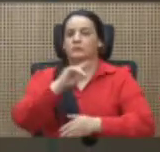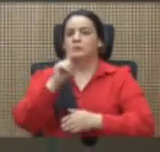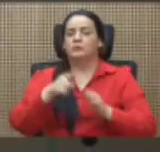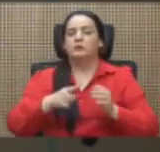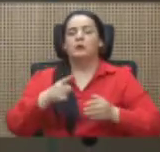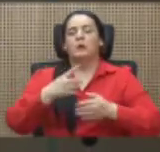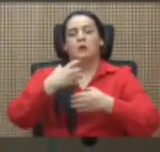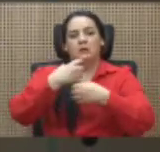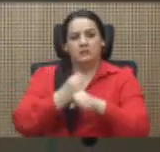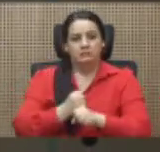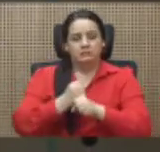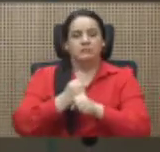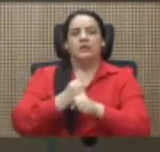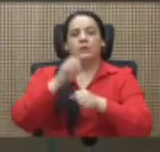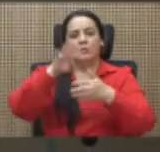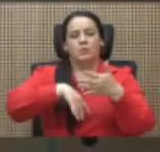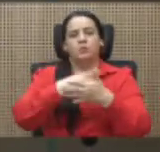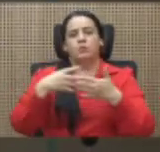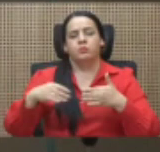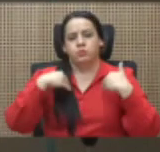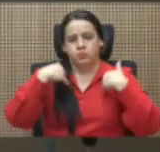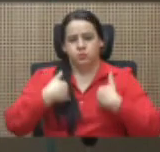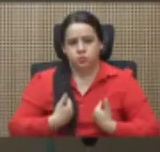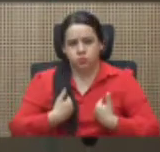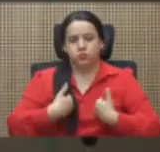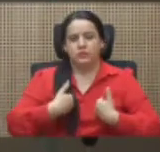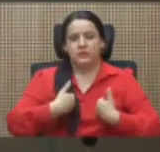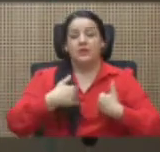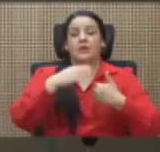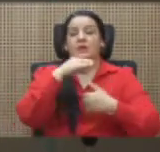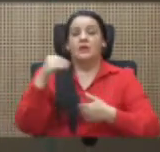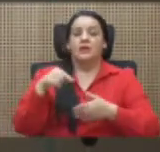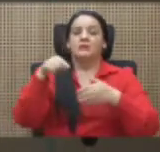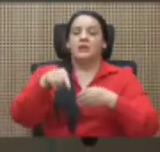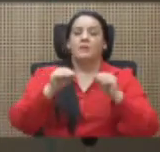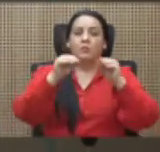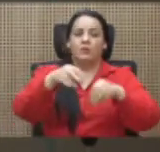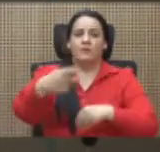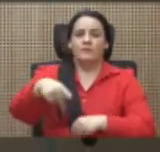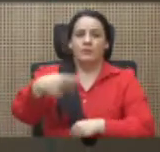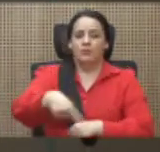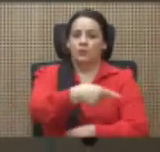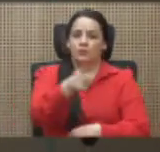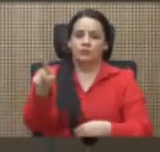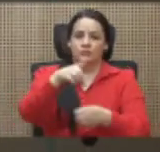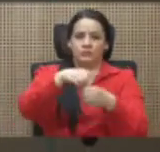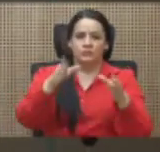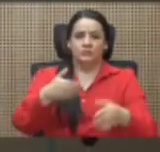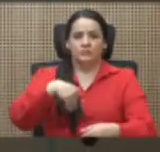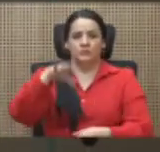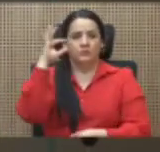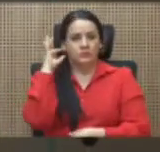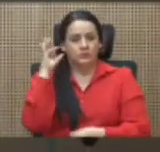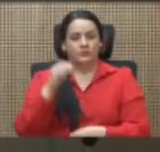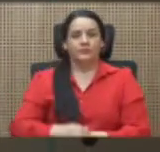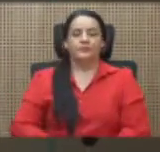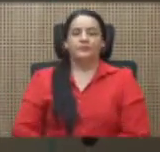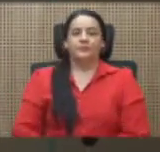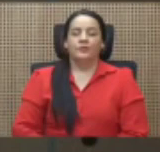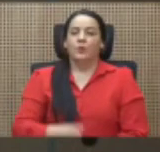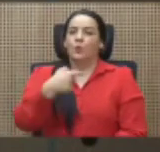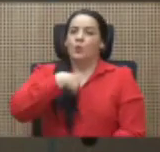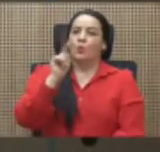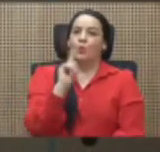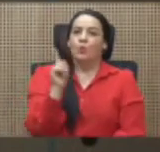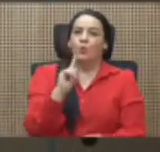jornadas extenuantes está siendo puesto en peligro por ustedes, diputadas y diputados. Y yo no